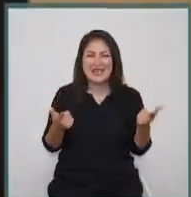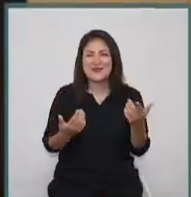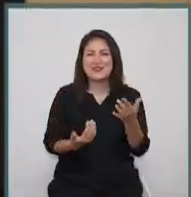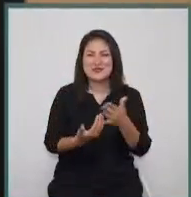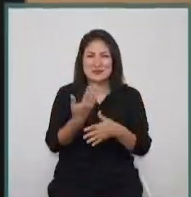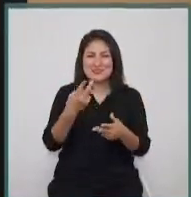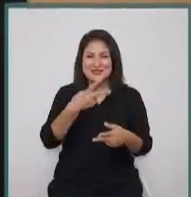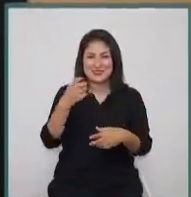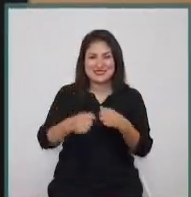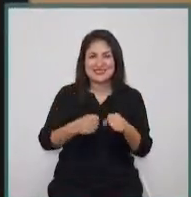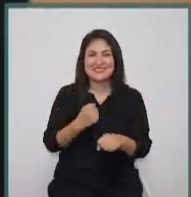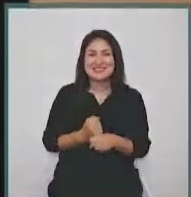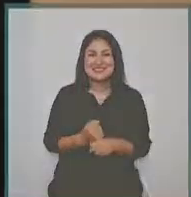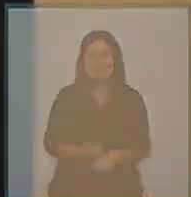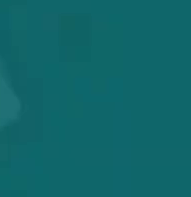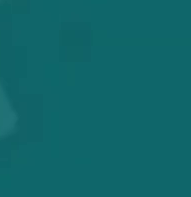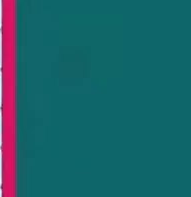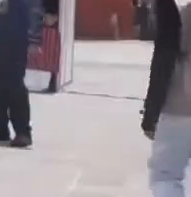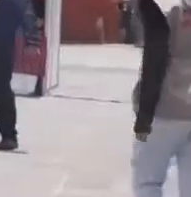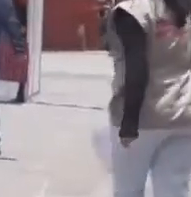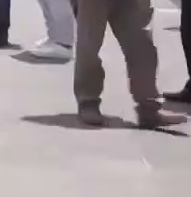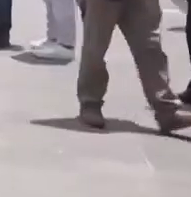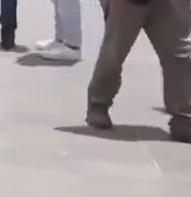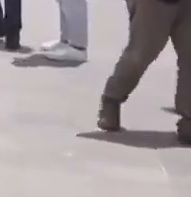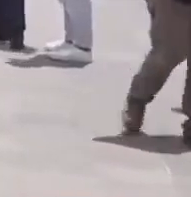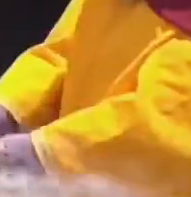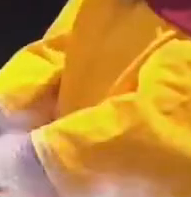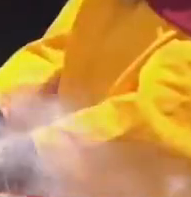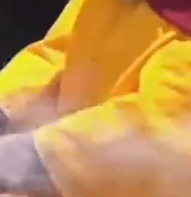supuesto, Modo Bicentenario.